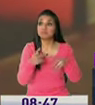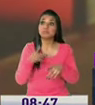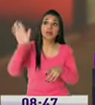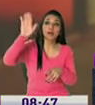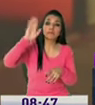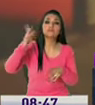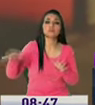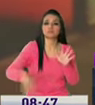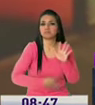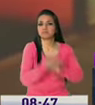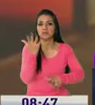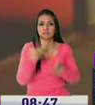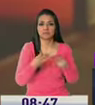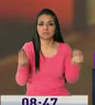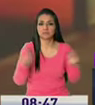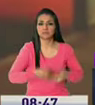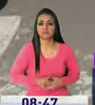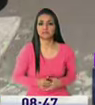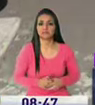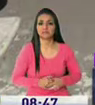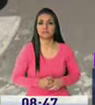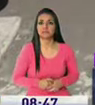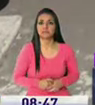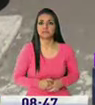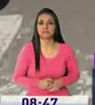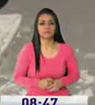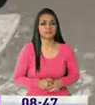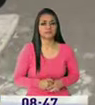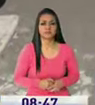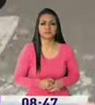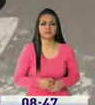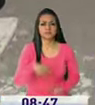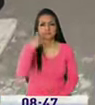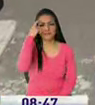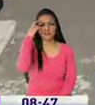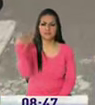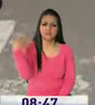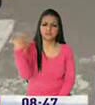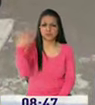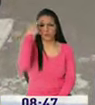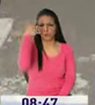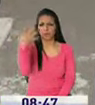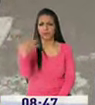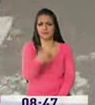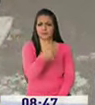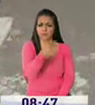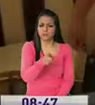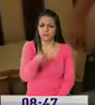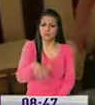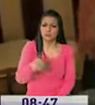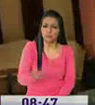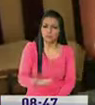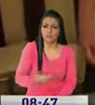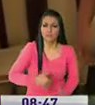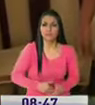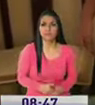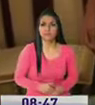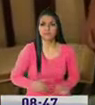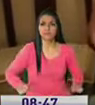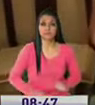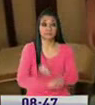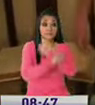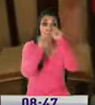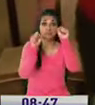señal, desaparecen. O sea, es una desfachatez y una sinvergüencería grande de esta clase de gente. Al amanecer, las